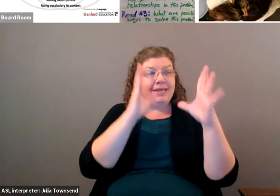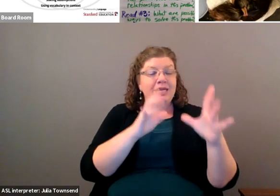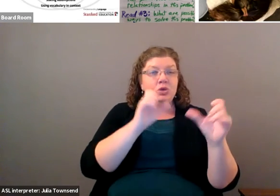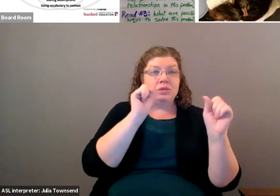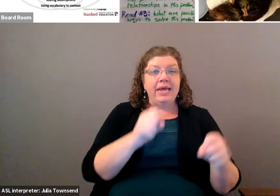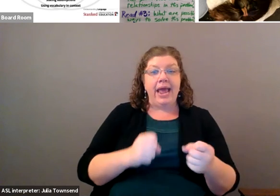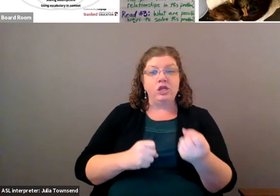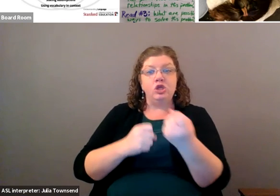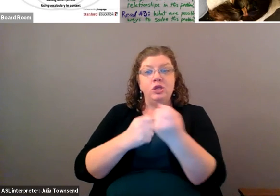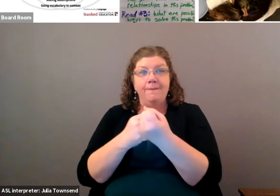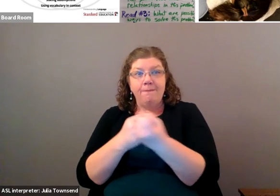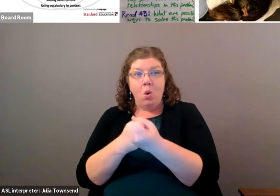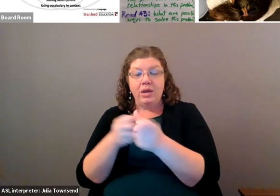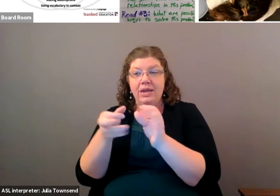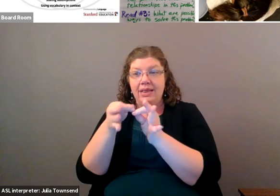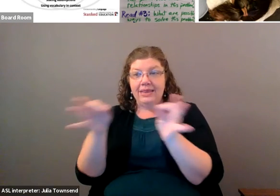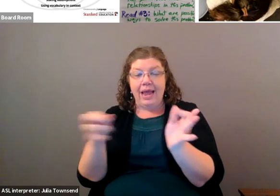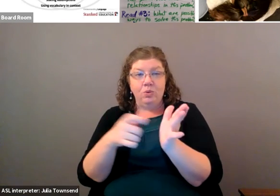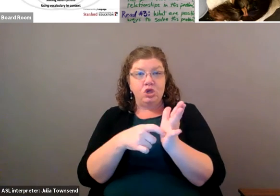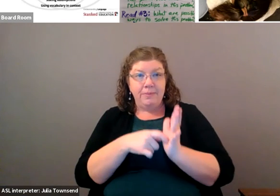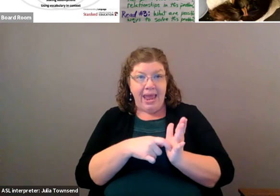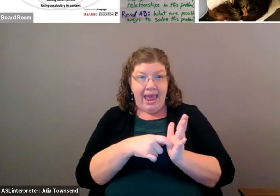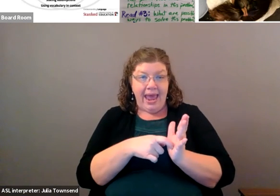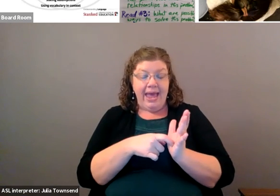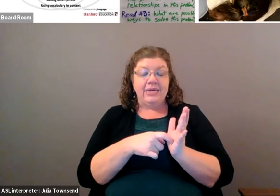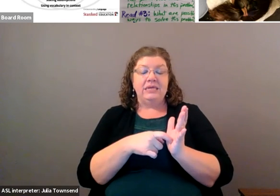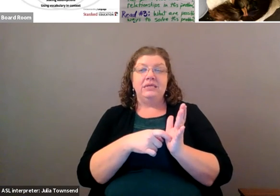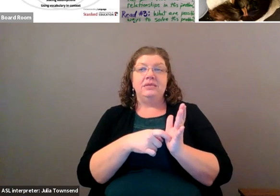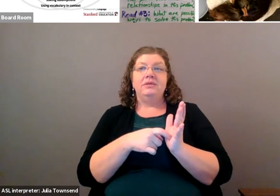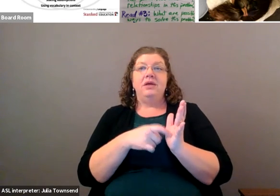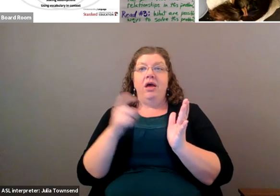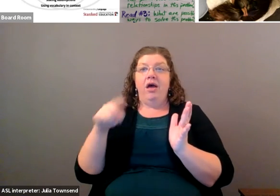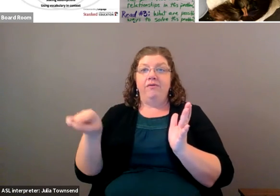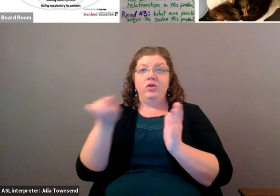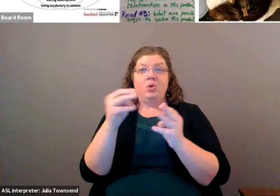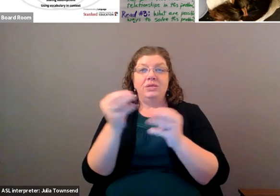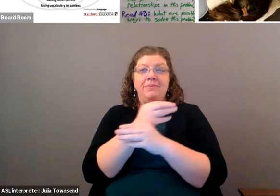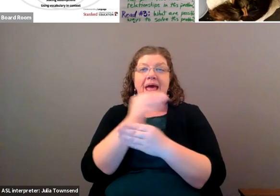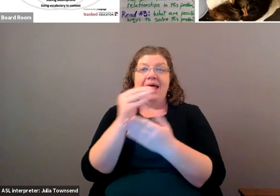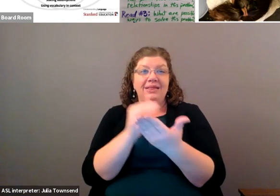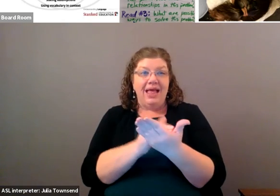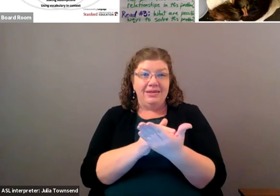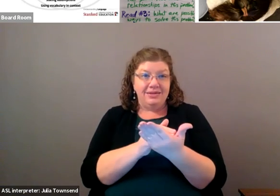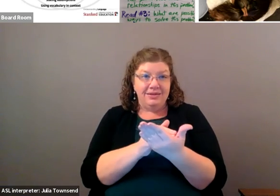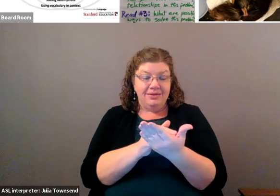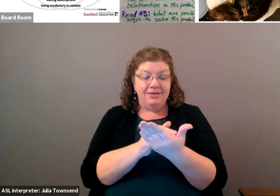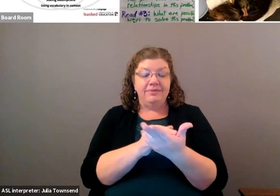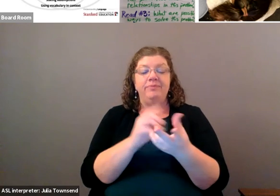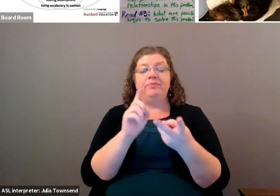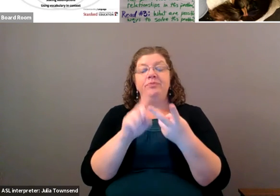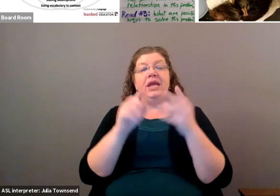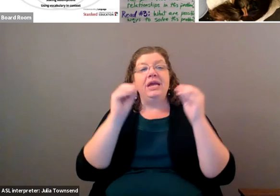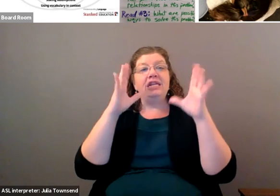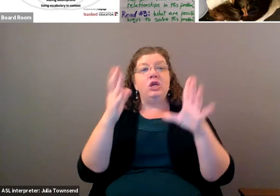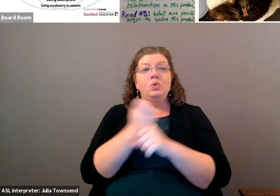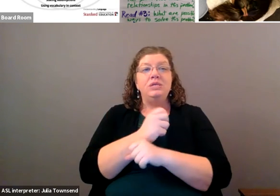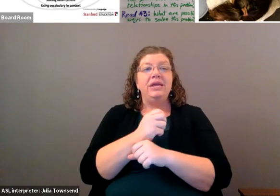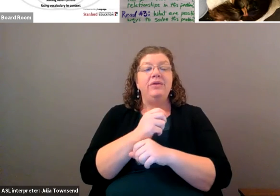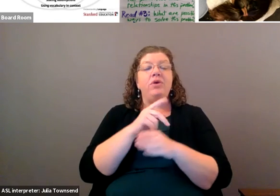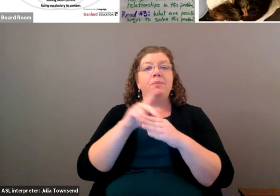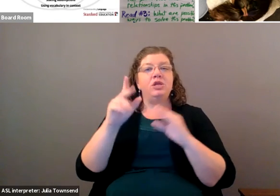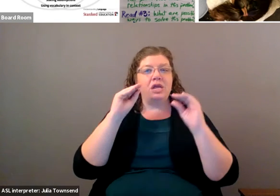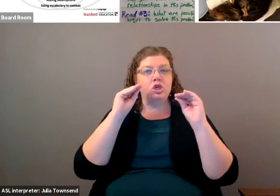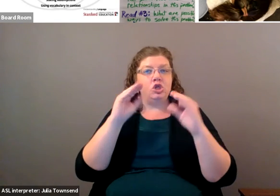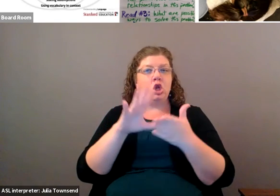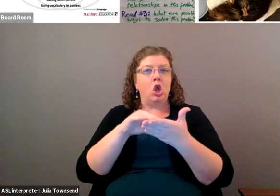puedan apoyar las exigencias del lenguaje de esas lecciones matemáticas. Y los maestros reciben desarrollo